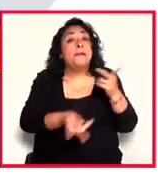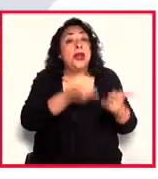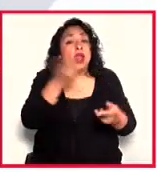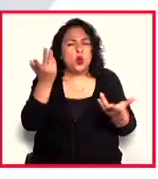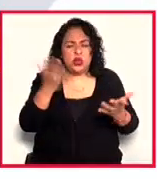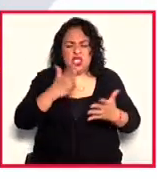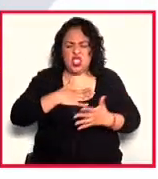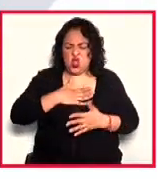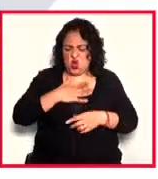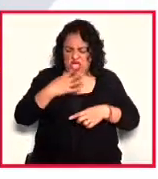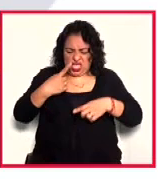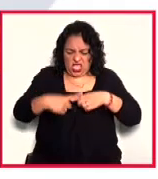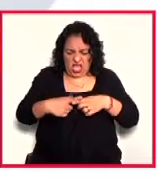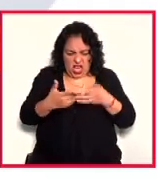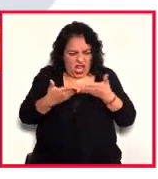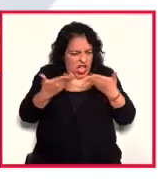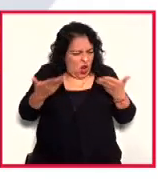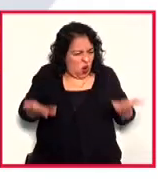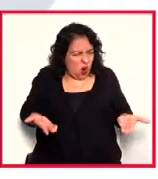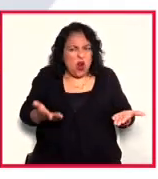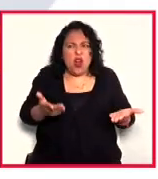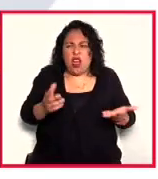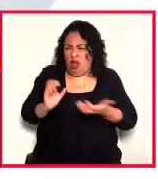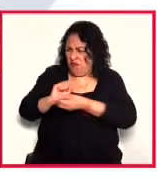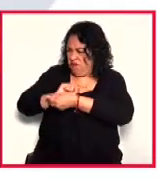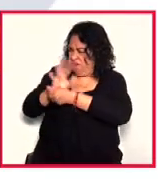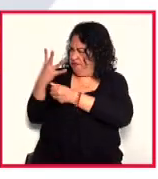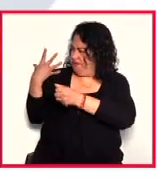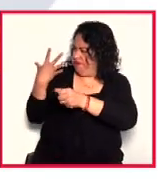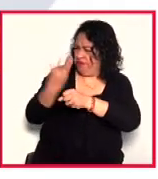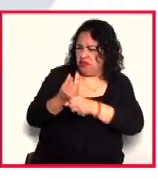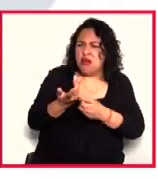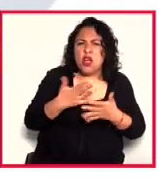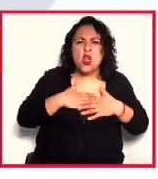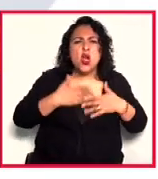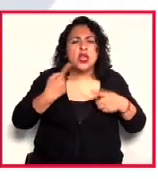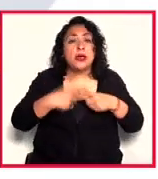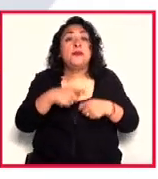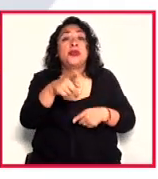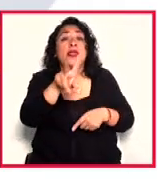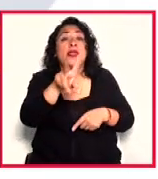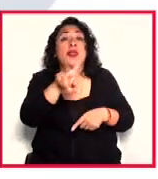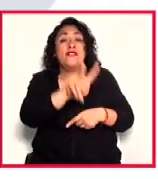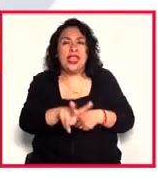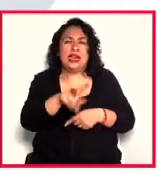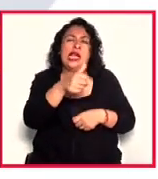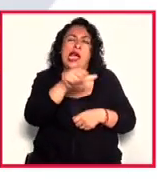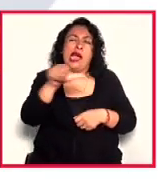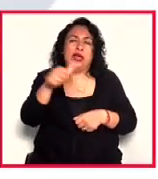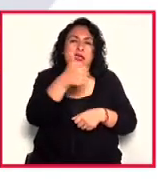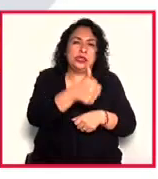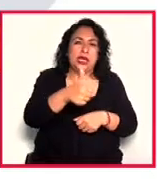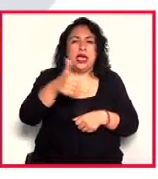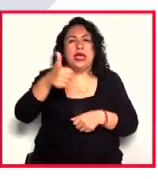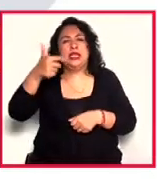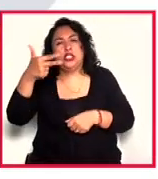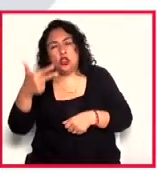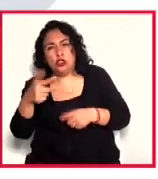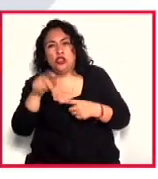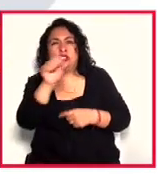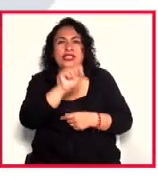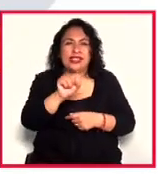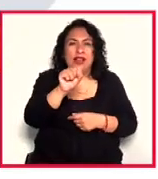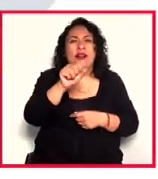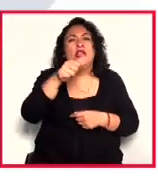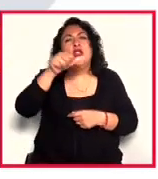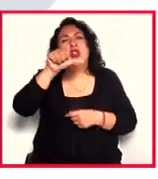soy ahora después de esto? Blindness se presenta los viernes a las 18 y 20 horas, sábados 16, 18 y 20